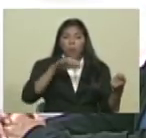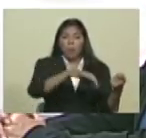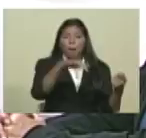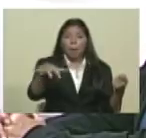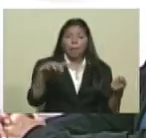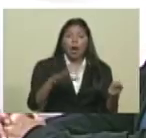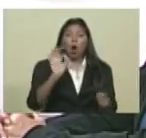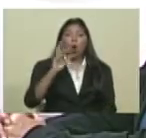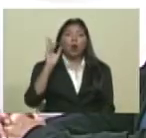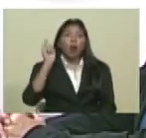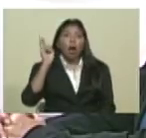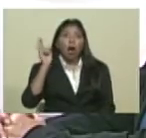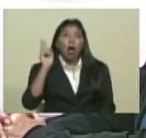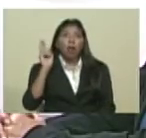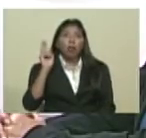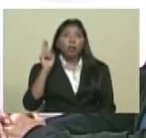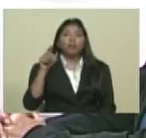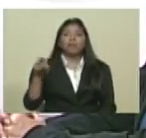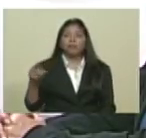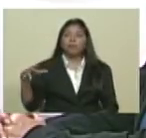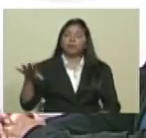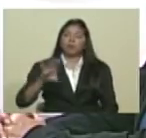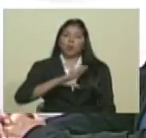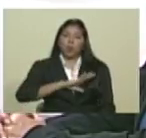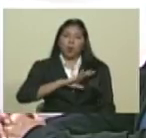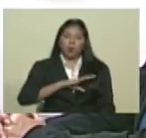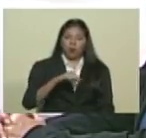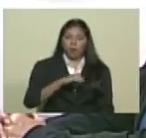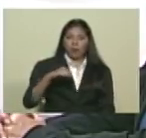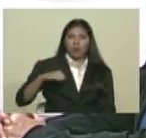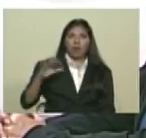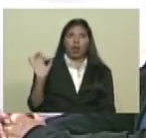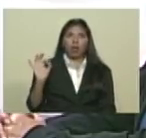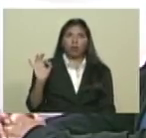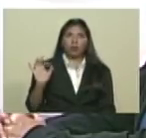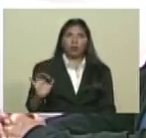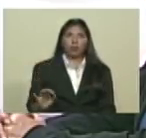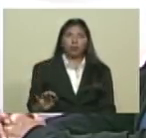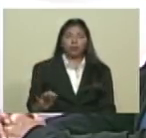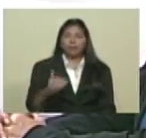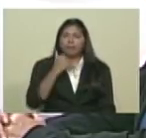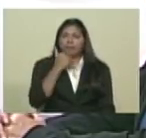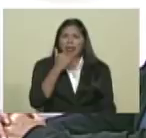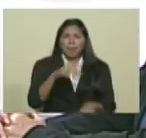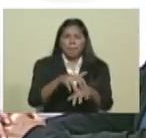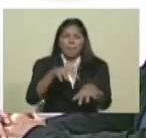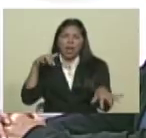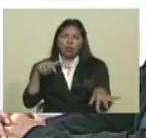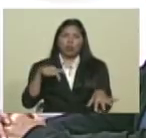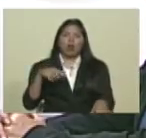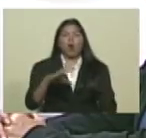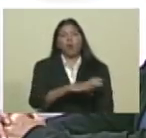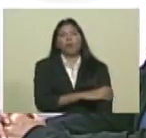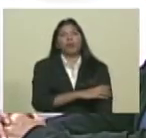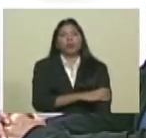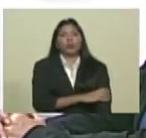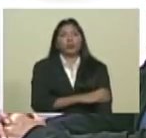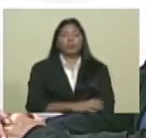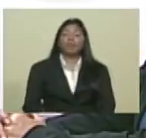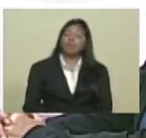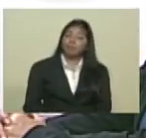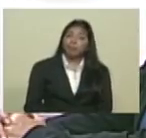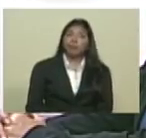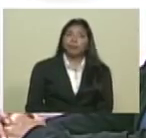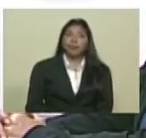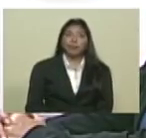las radios, están en manos de sectores privados, y yo diría casi todos opositores a la revolución bolivariana.